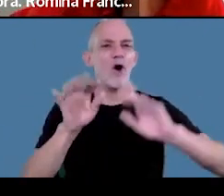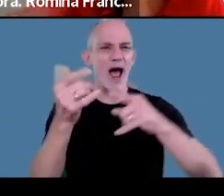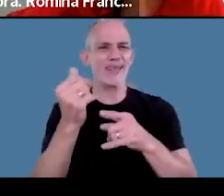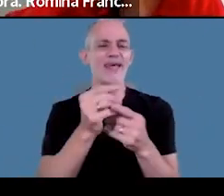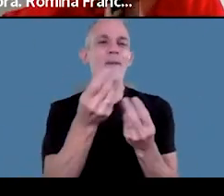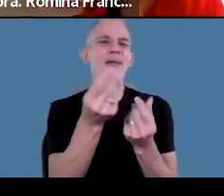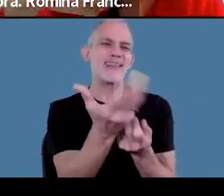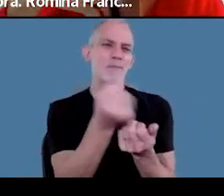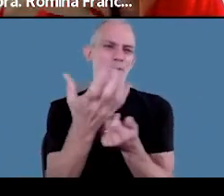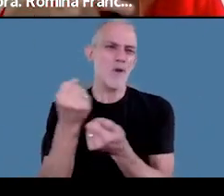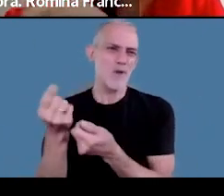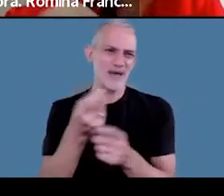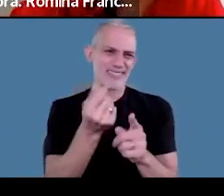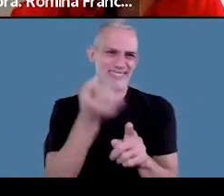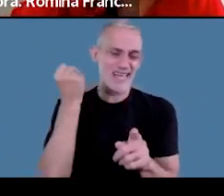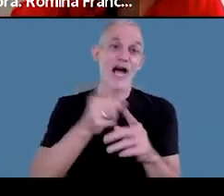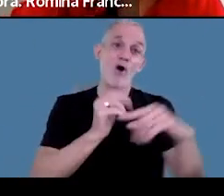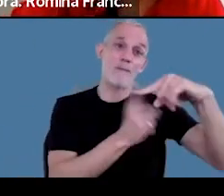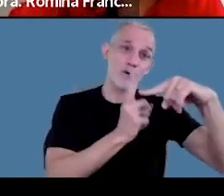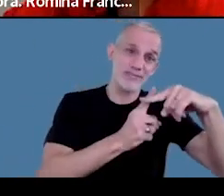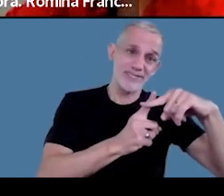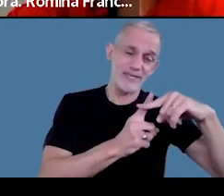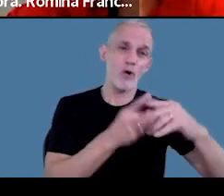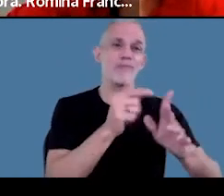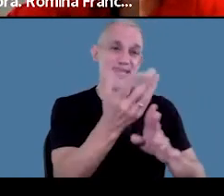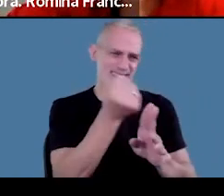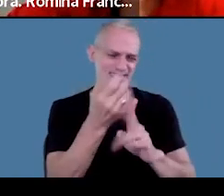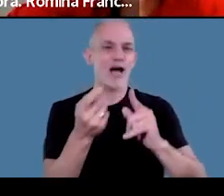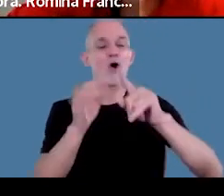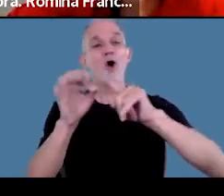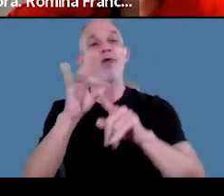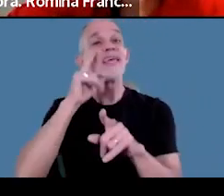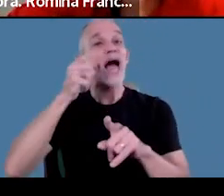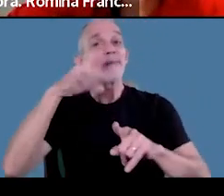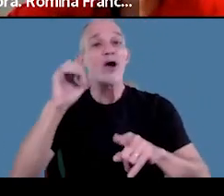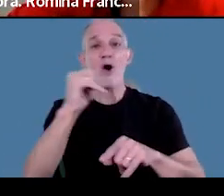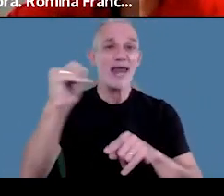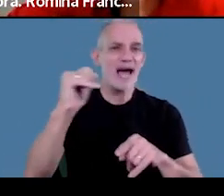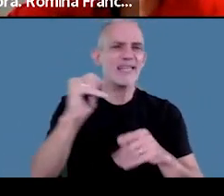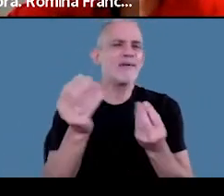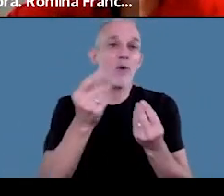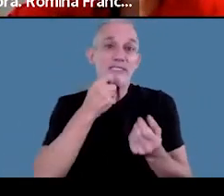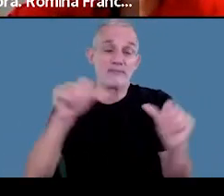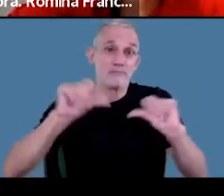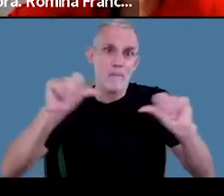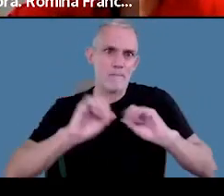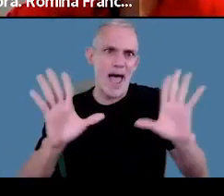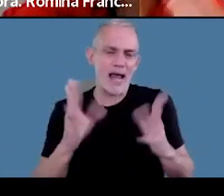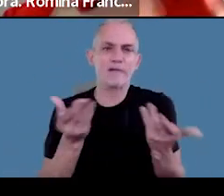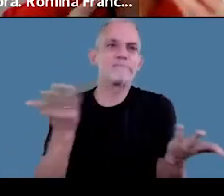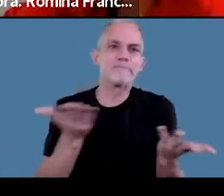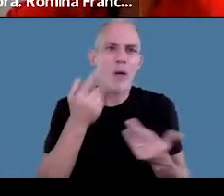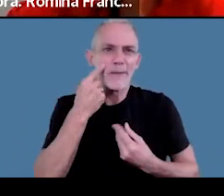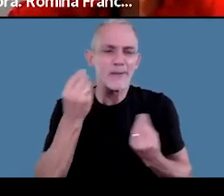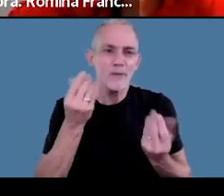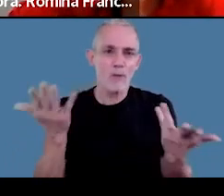retiros, o positivo, y podría ser un dinámico negativo, que si le va tan mal y tiene que vivir